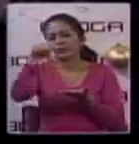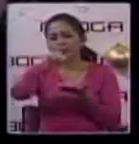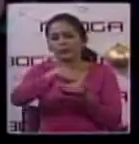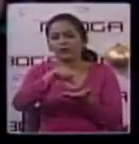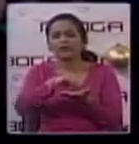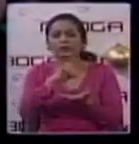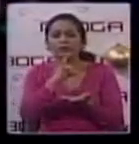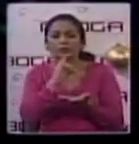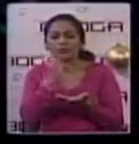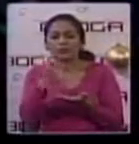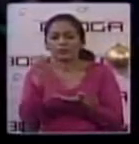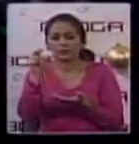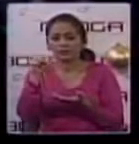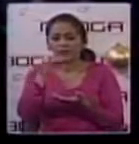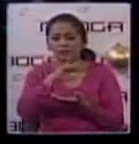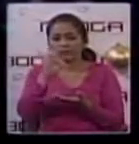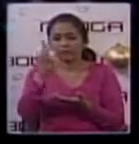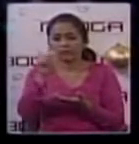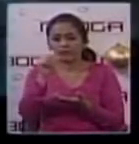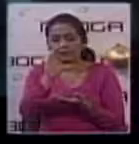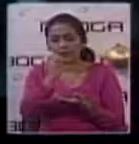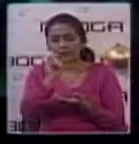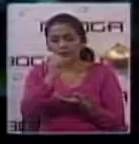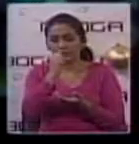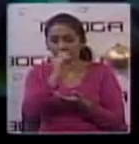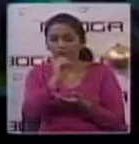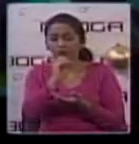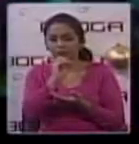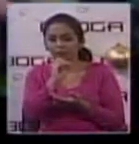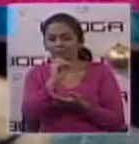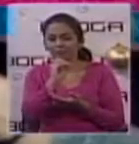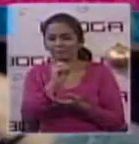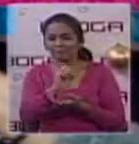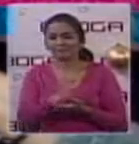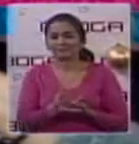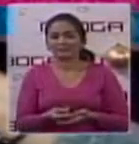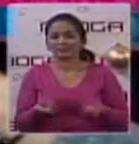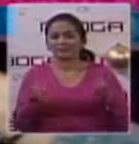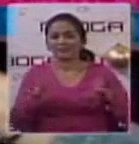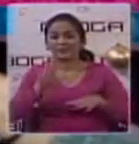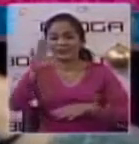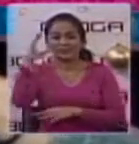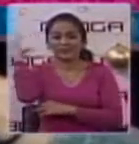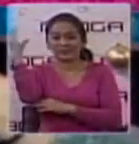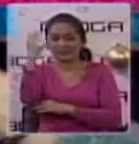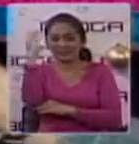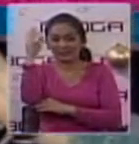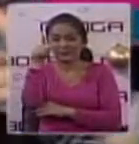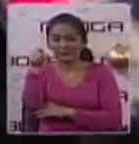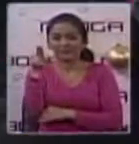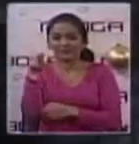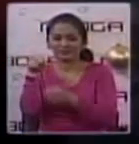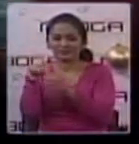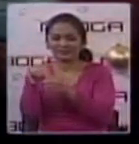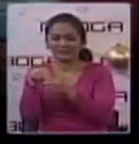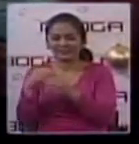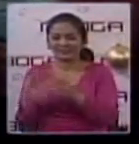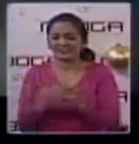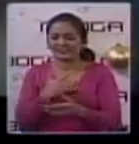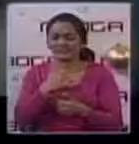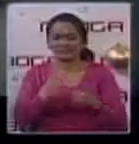como un diseñador revelación en colombia sin ser colombiano eso fue muy grato porque me sentí parte de una nueva sociedad